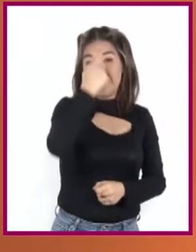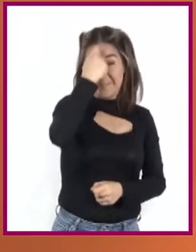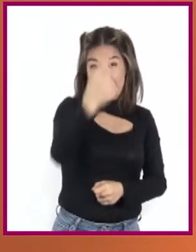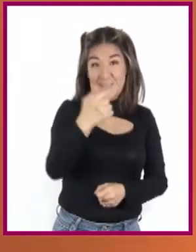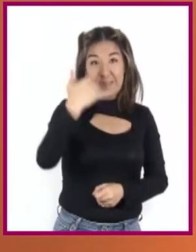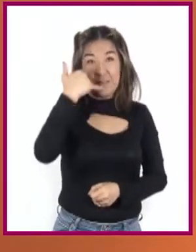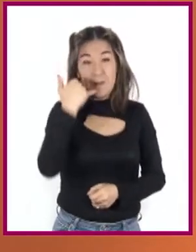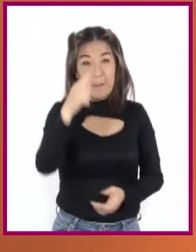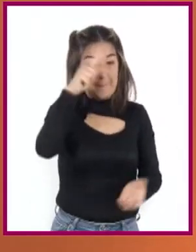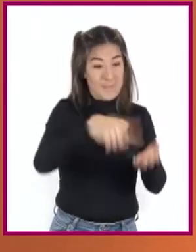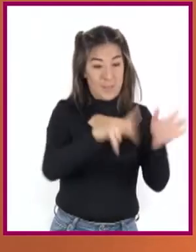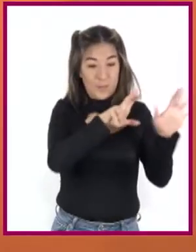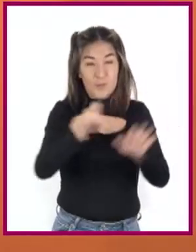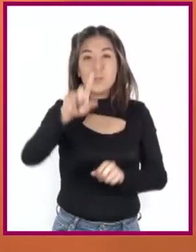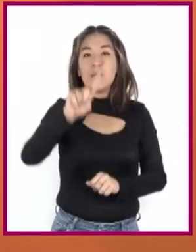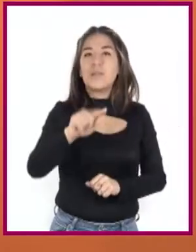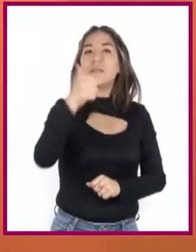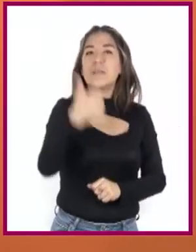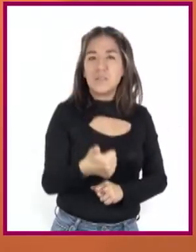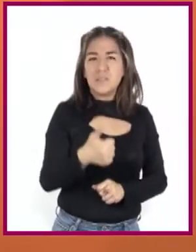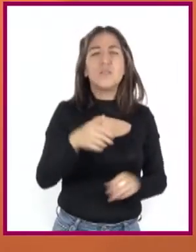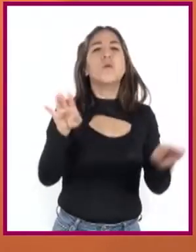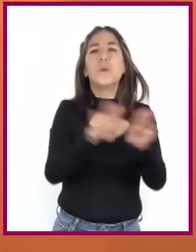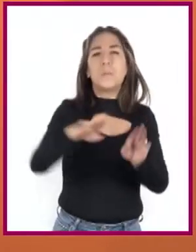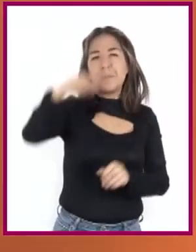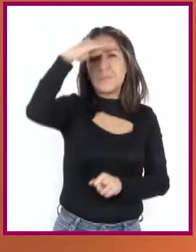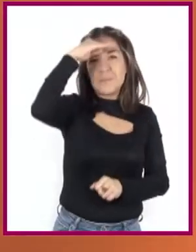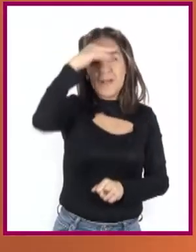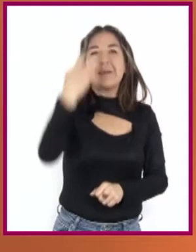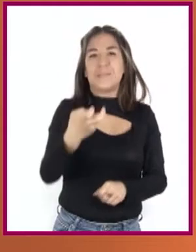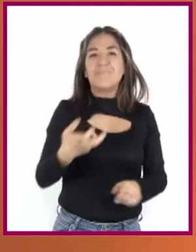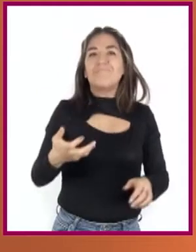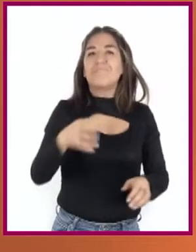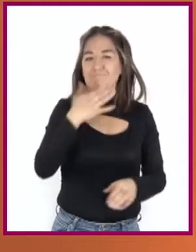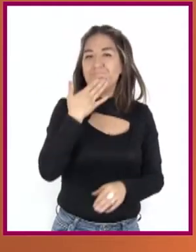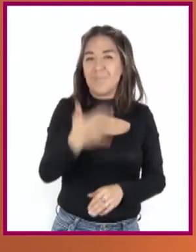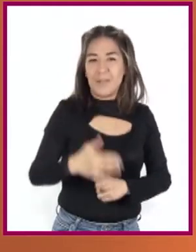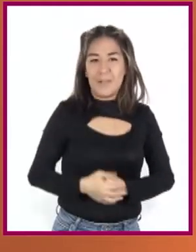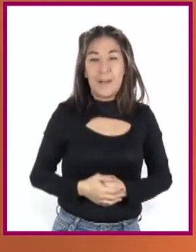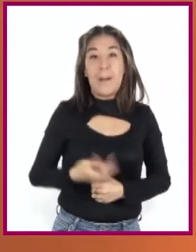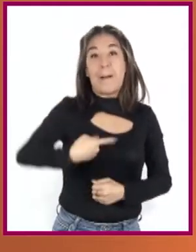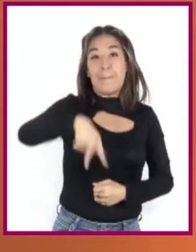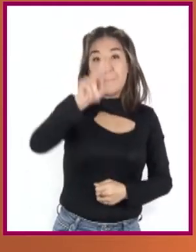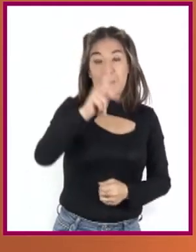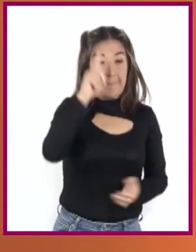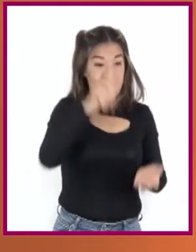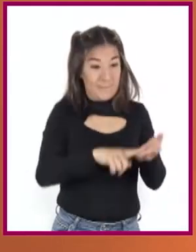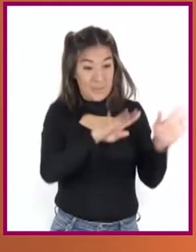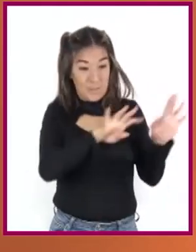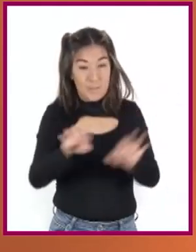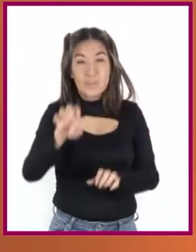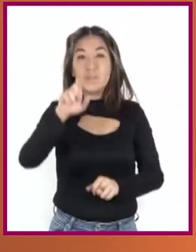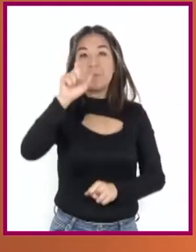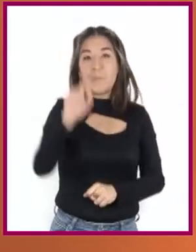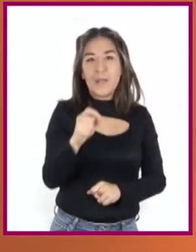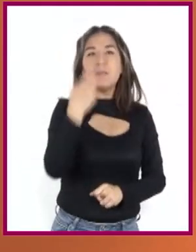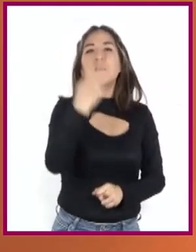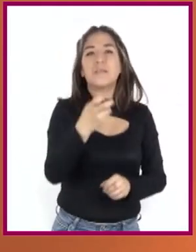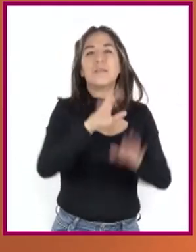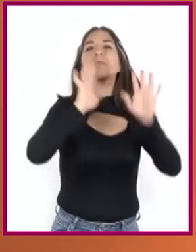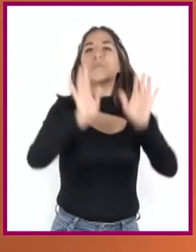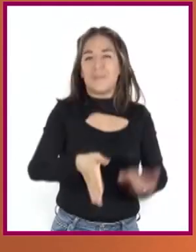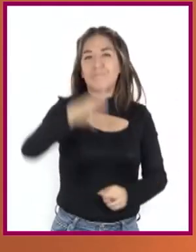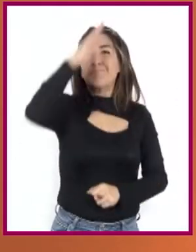en 1876 supuso un gran cambio, pero fue en 1920 cuando se estableció